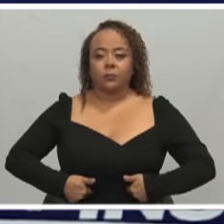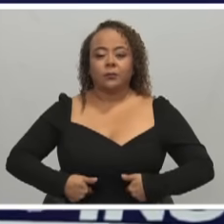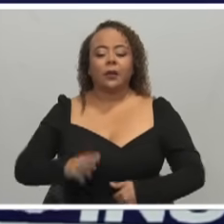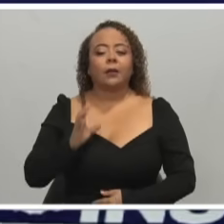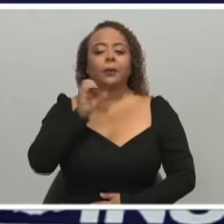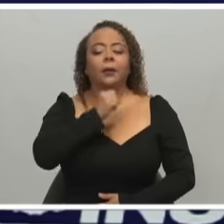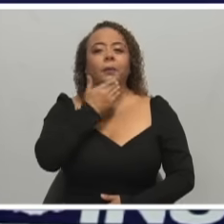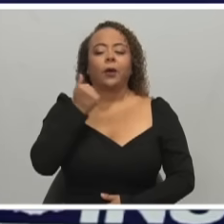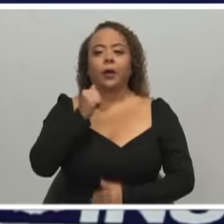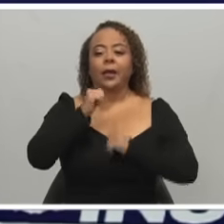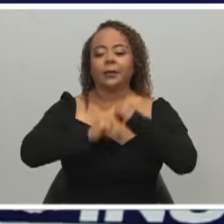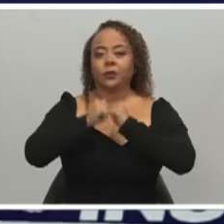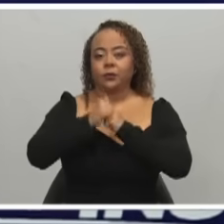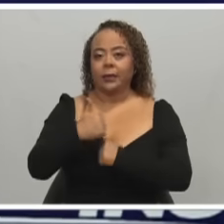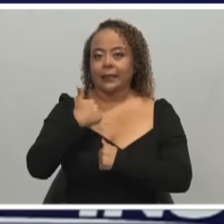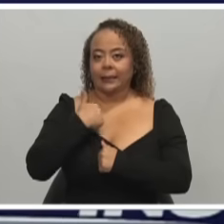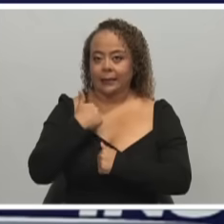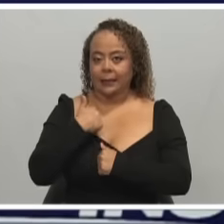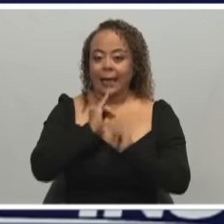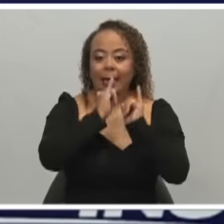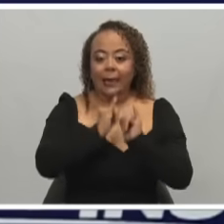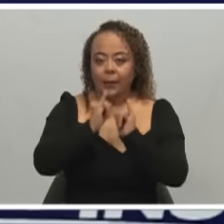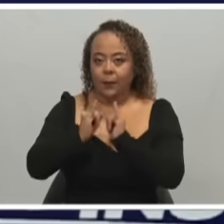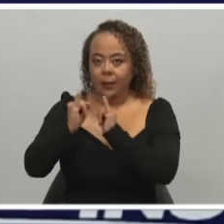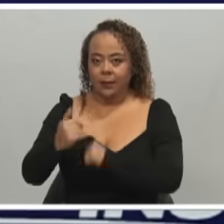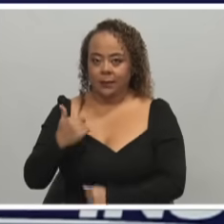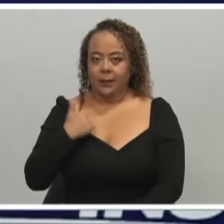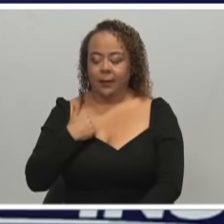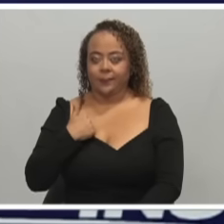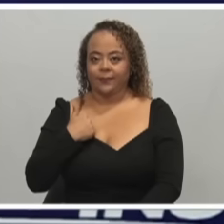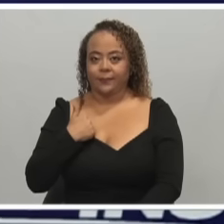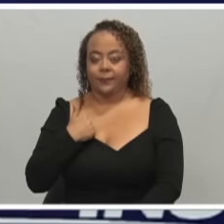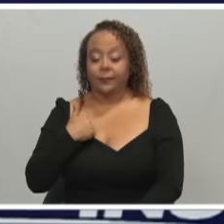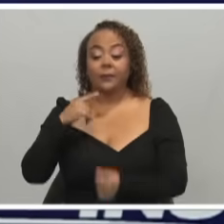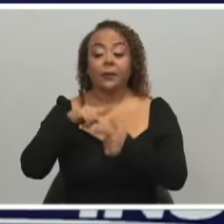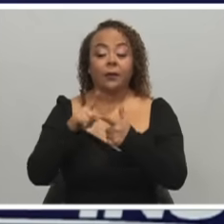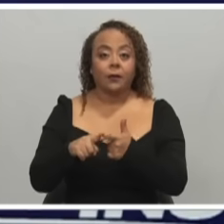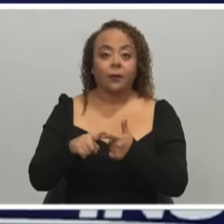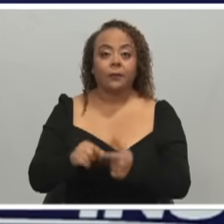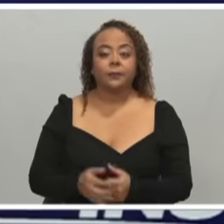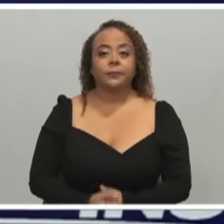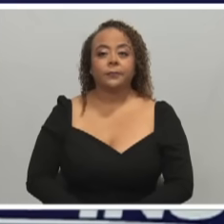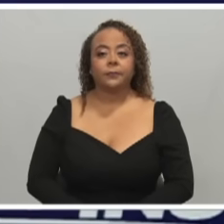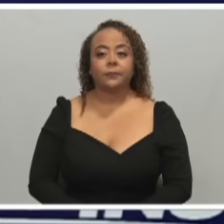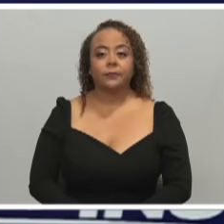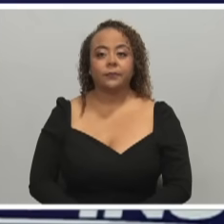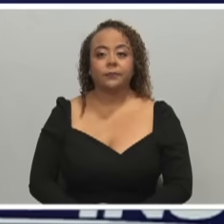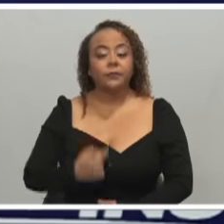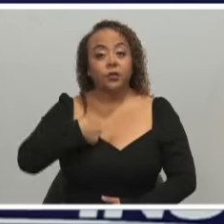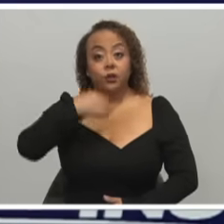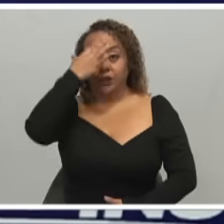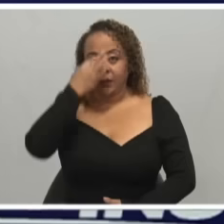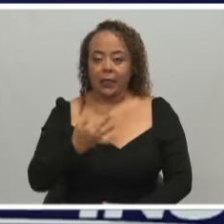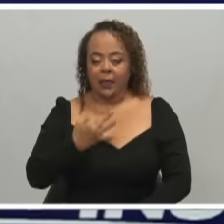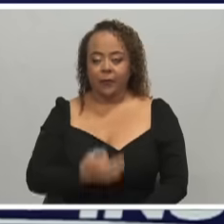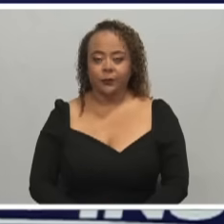la mejor estructura que que contiene las individualidades que uno tiene en ese sentido yo creo